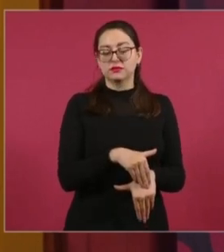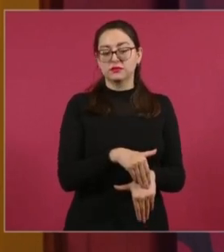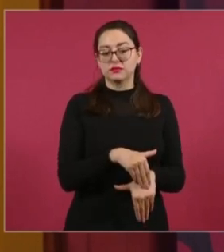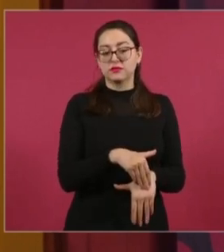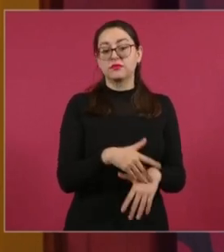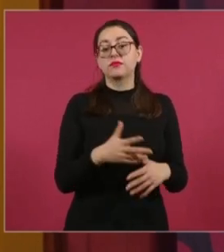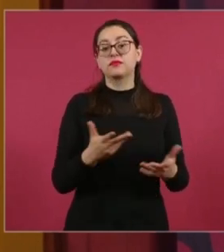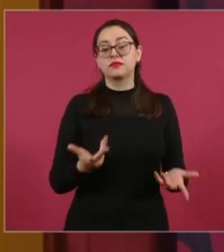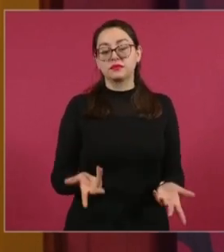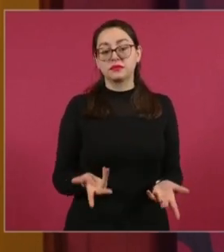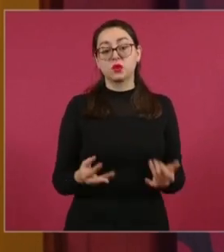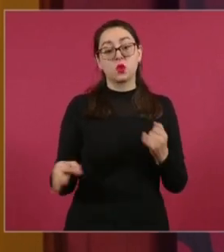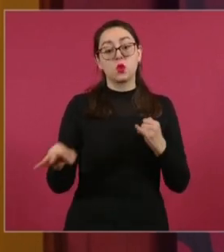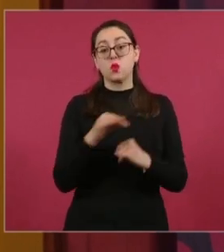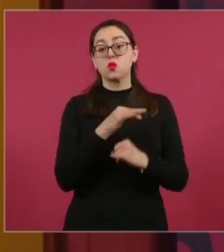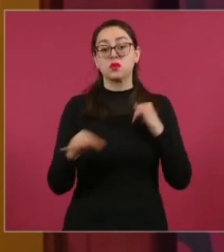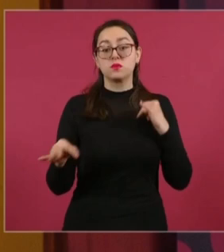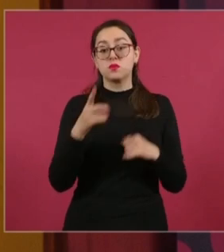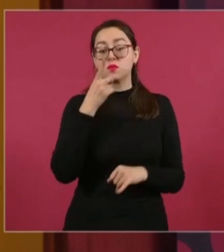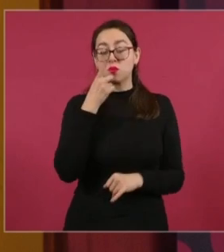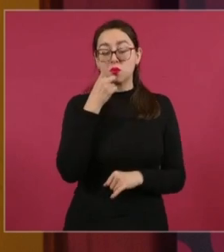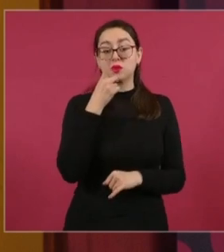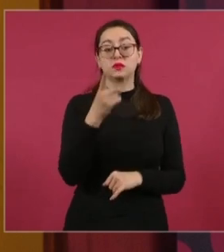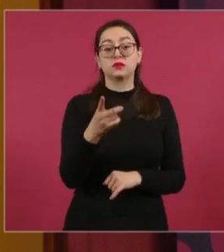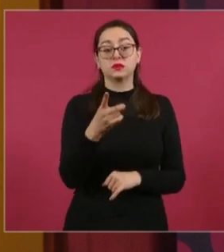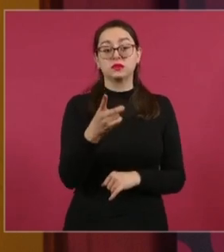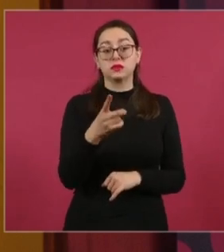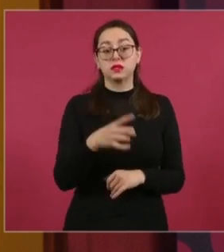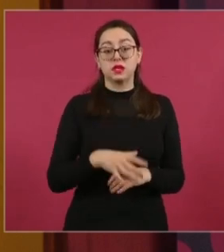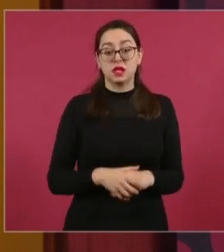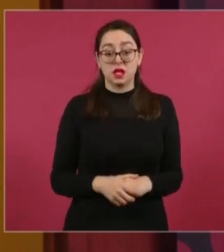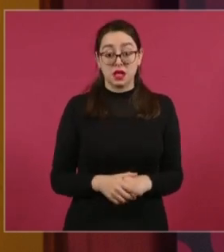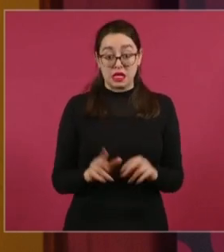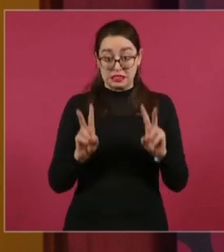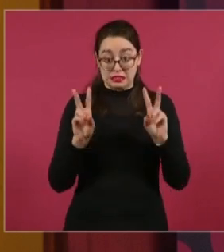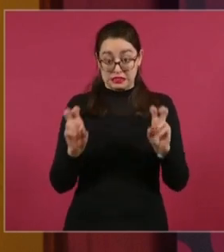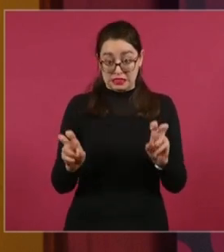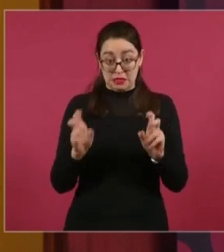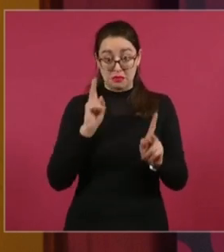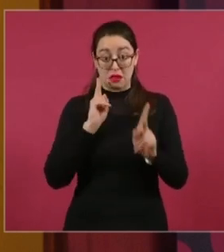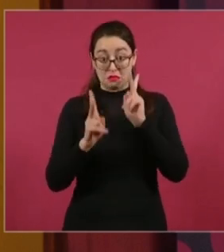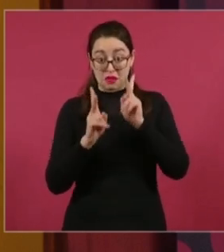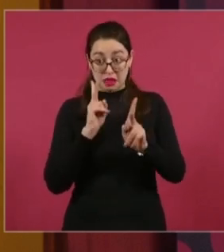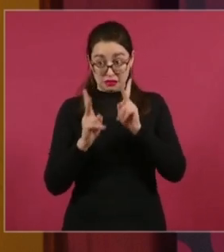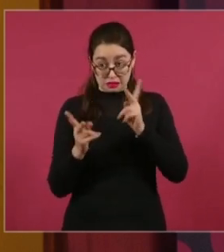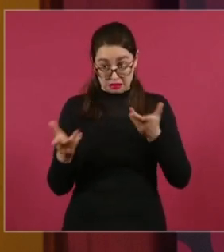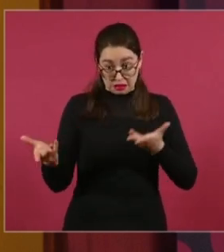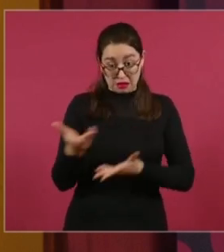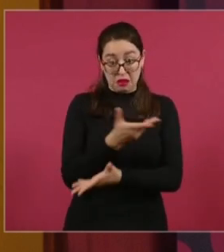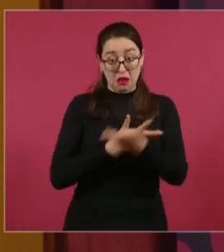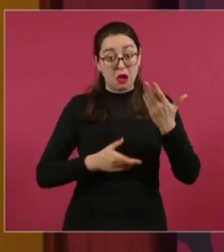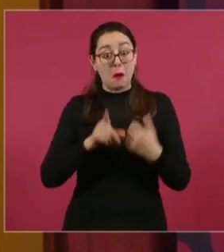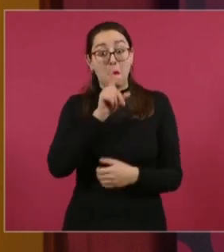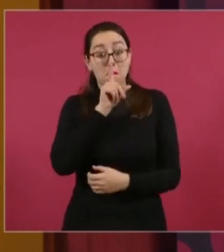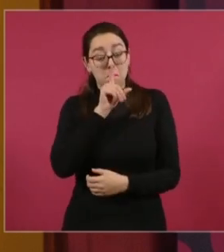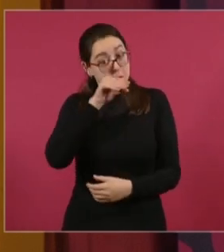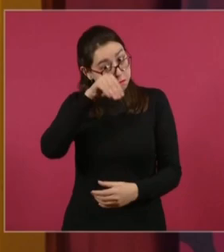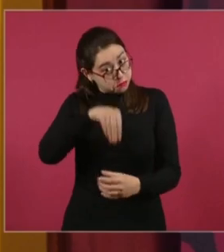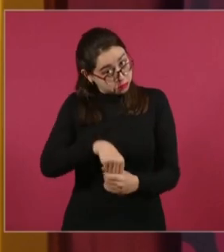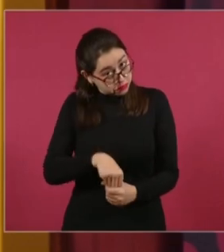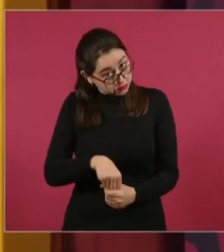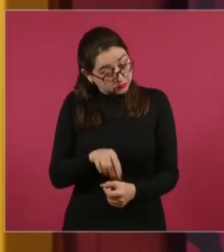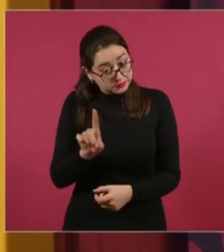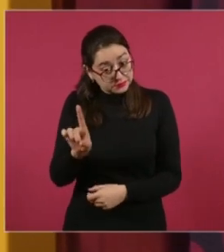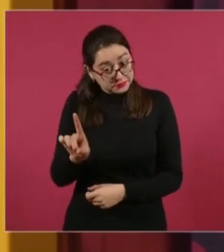Finalmente nos refirió que esperaba que lo tratado en dicha plática quedara entre nosotros,